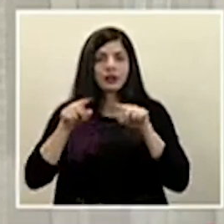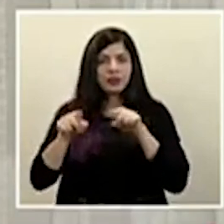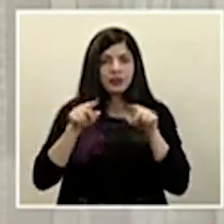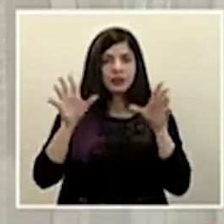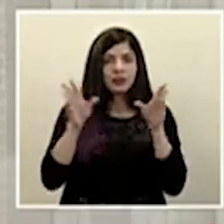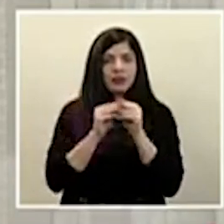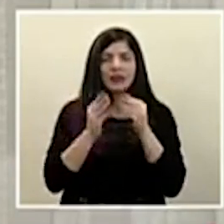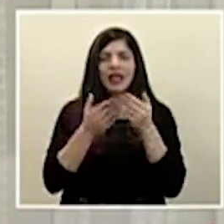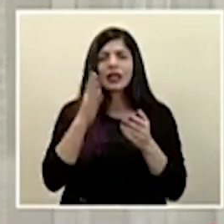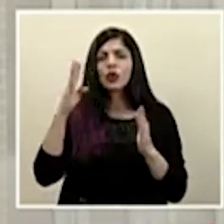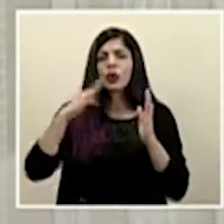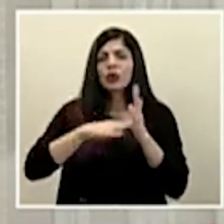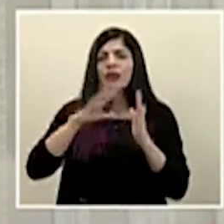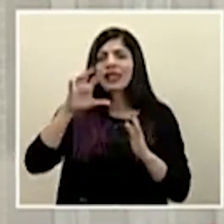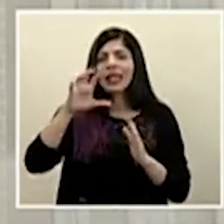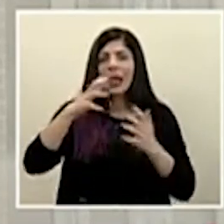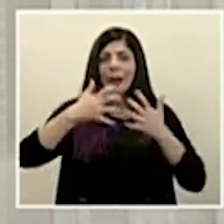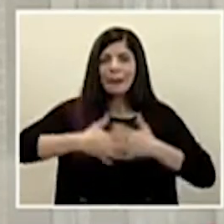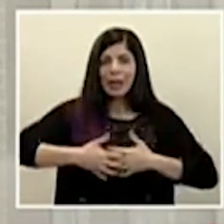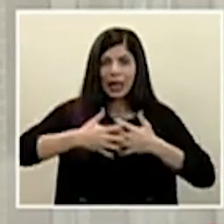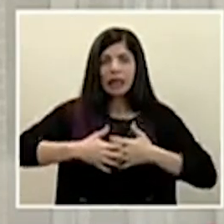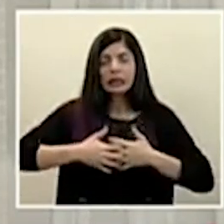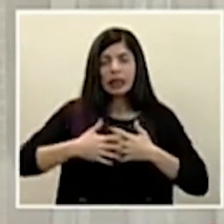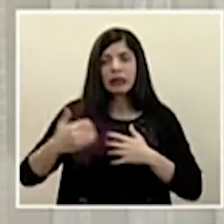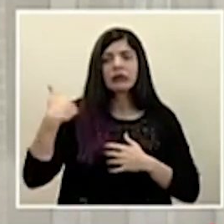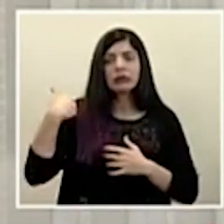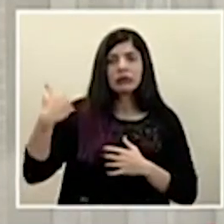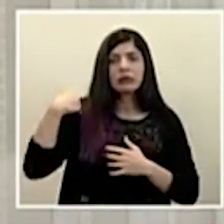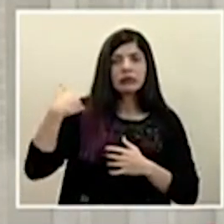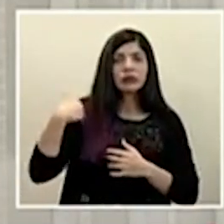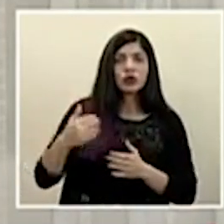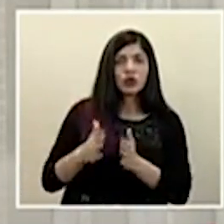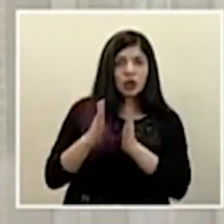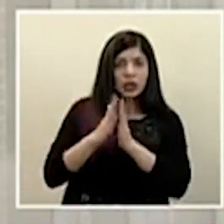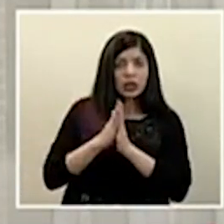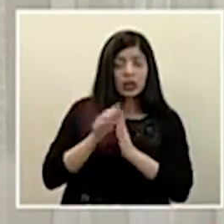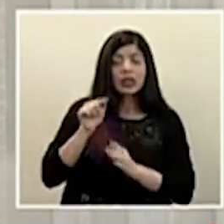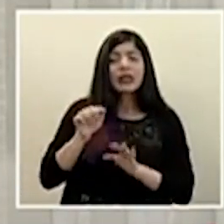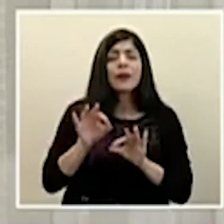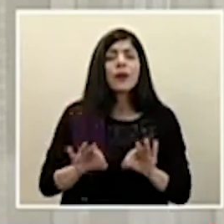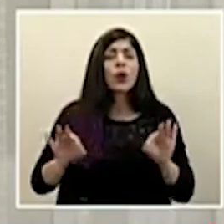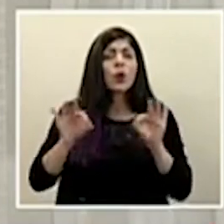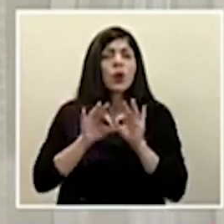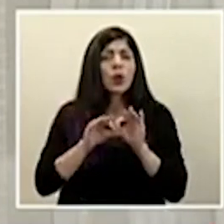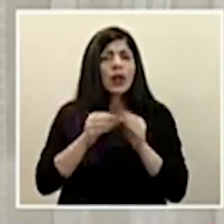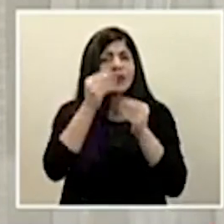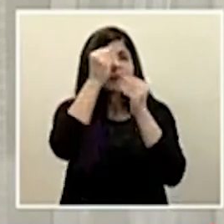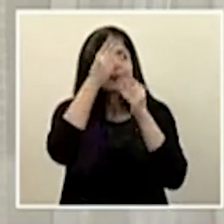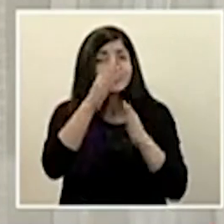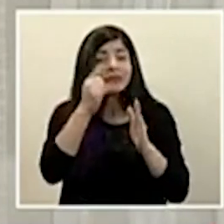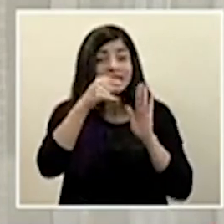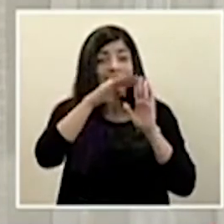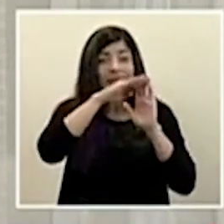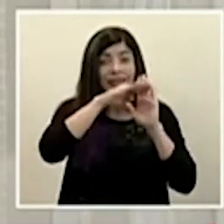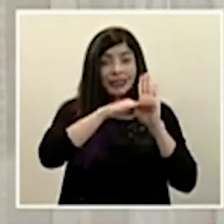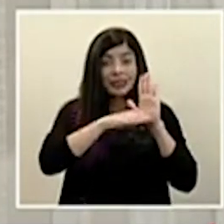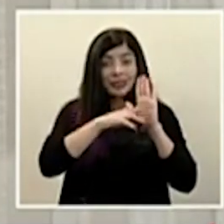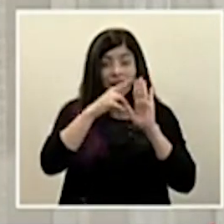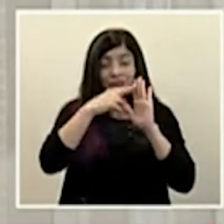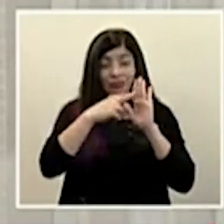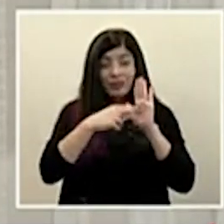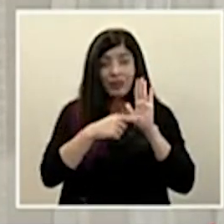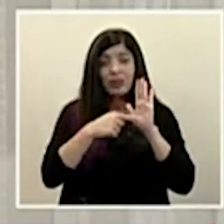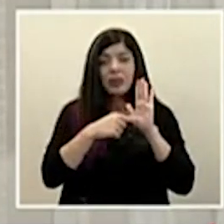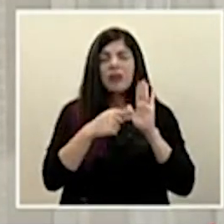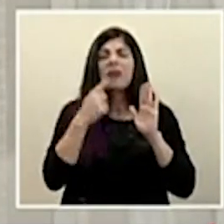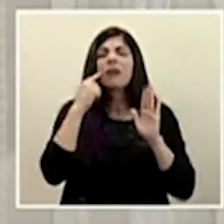Son cerca de 4 500 empresas que han planteado esta solicitud, y esto es muy importante resaltar que estas medidas básicamente